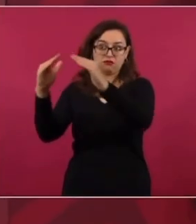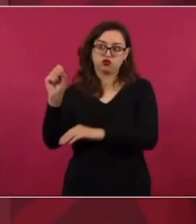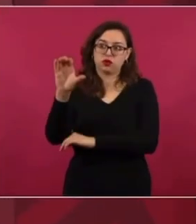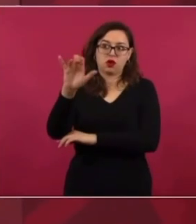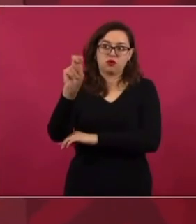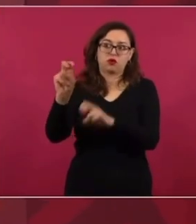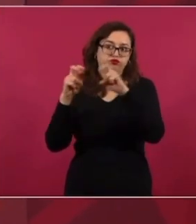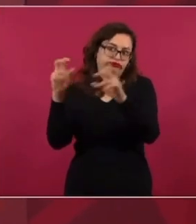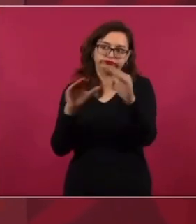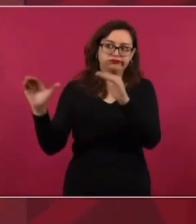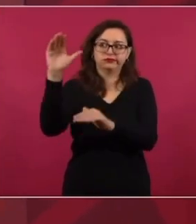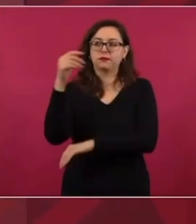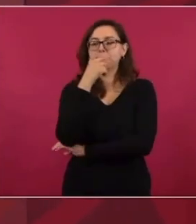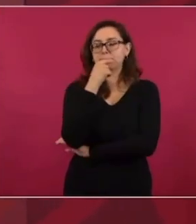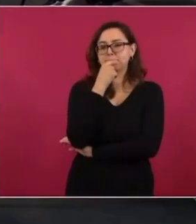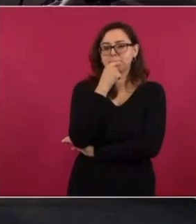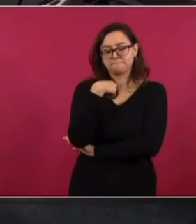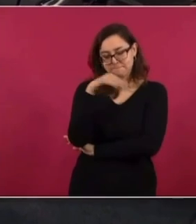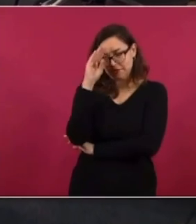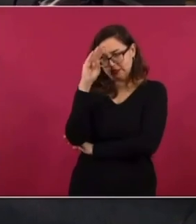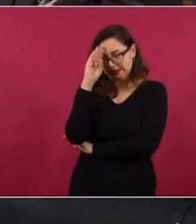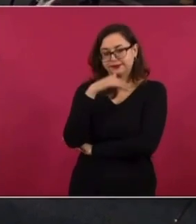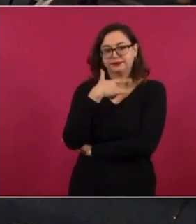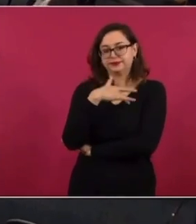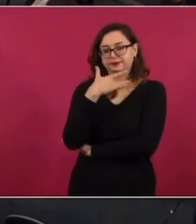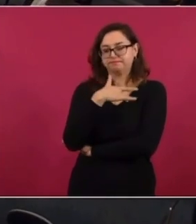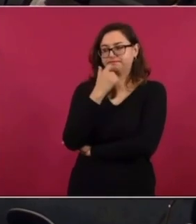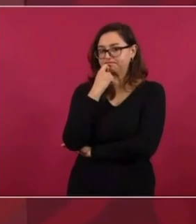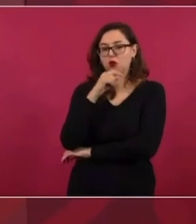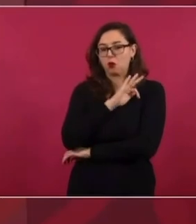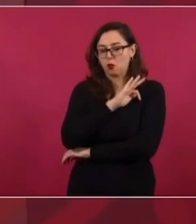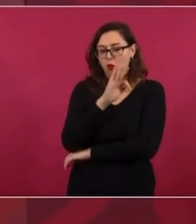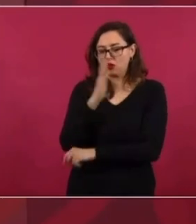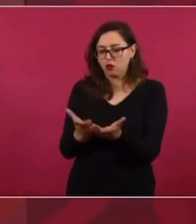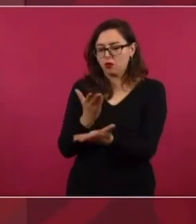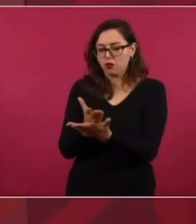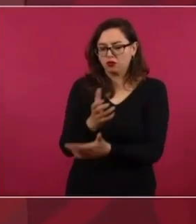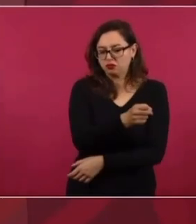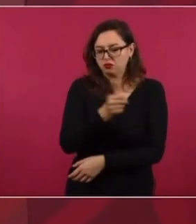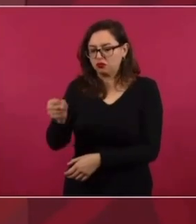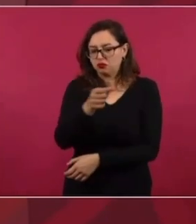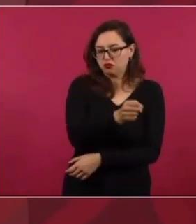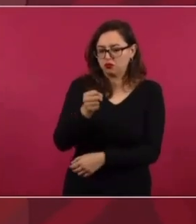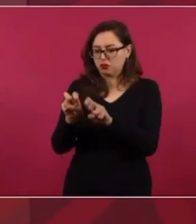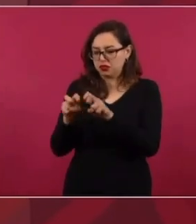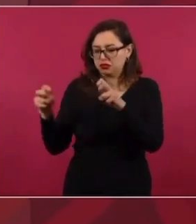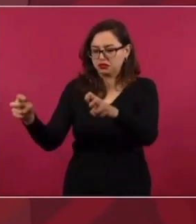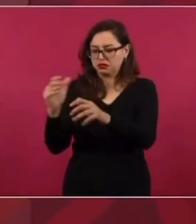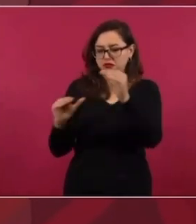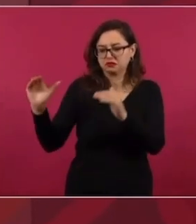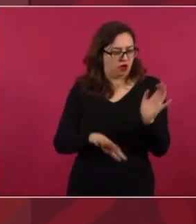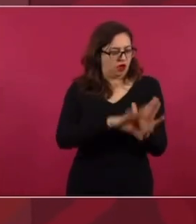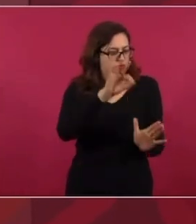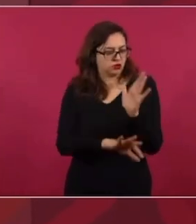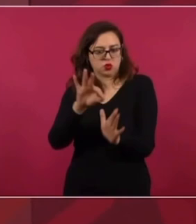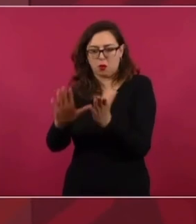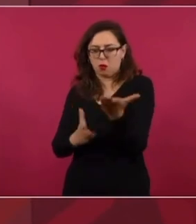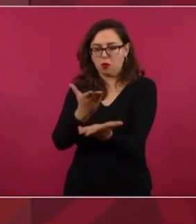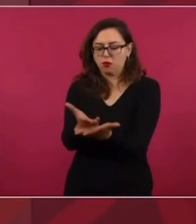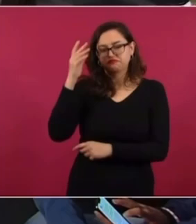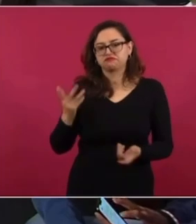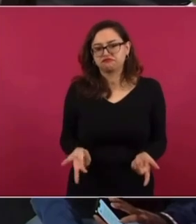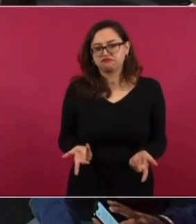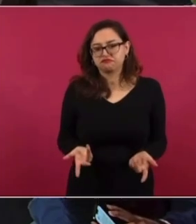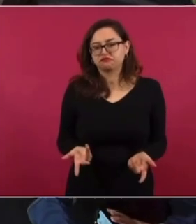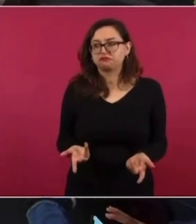Entonces dije, voy a tener oportunidad de proponer a ministros, hice mi cuenta, más los que estén